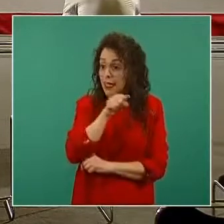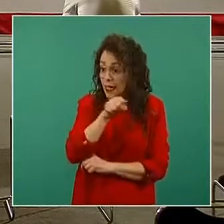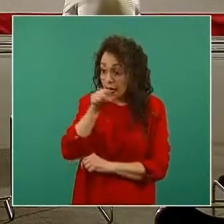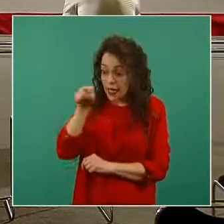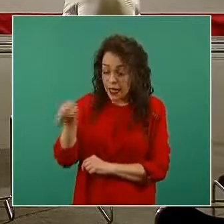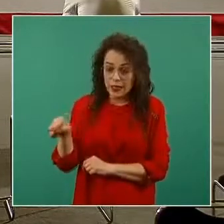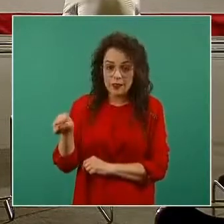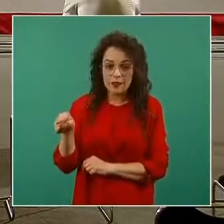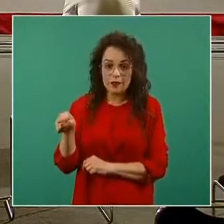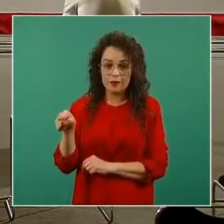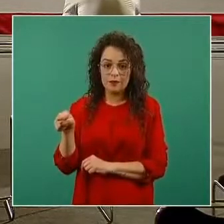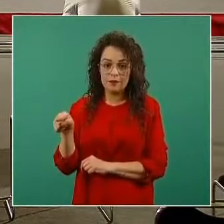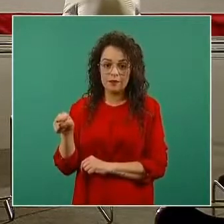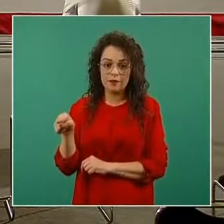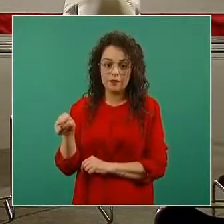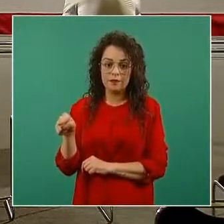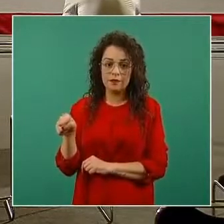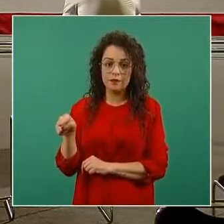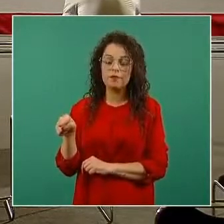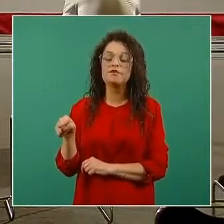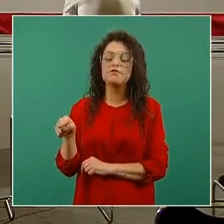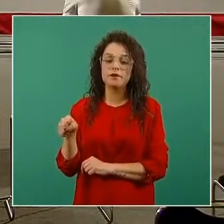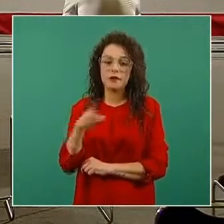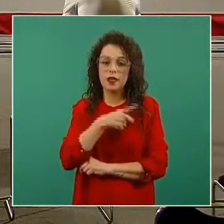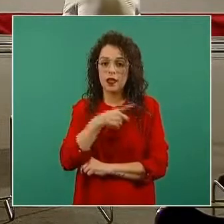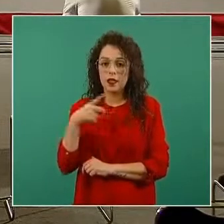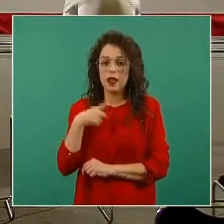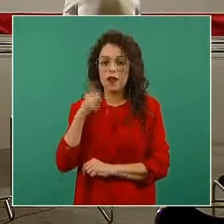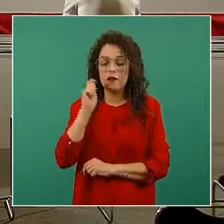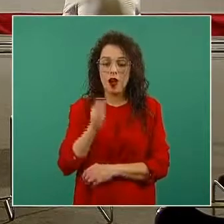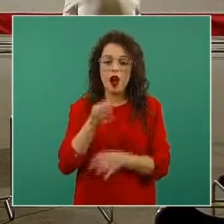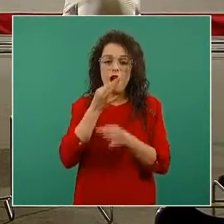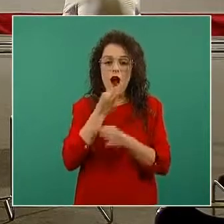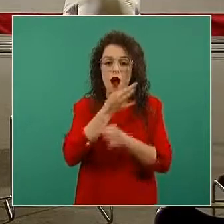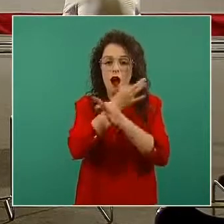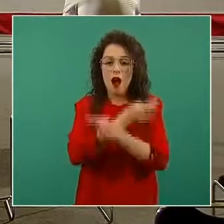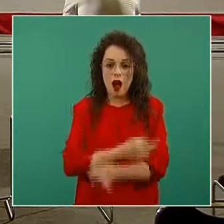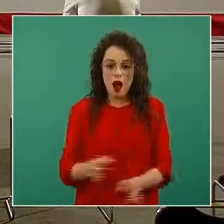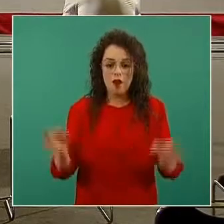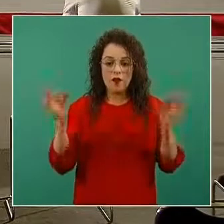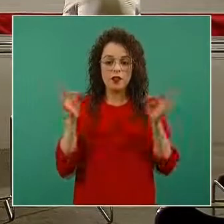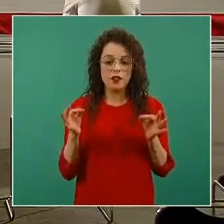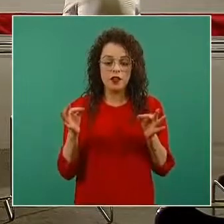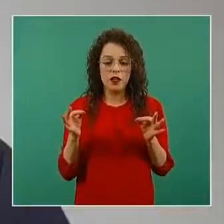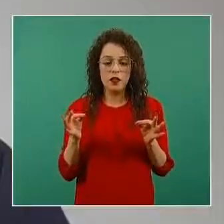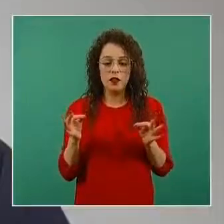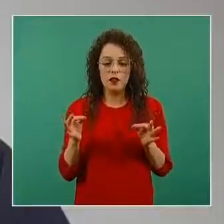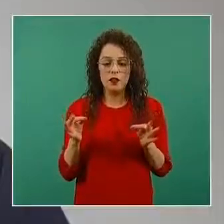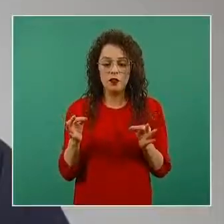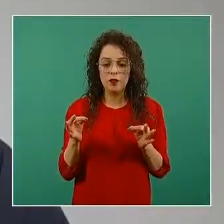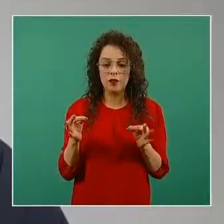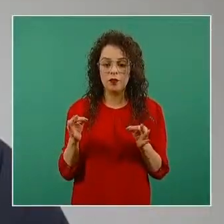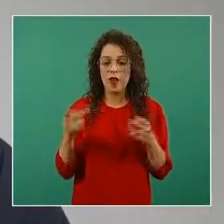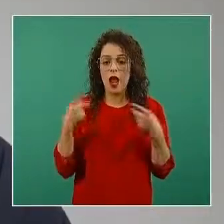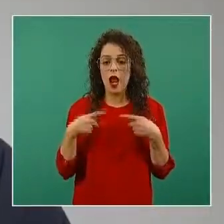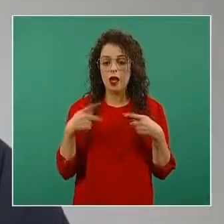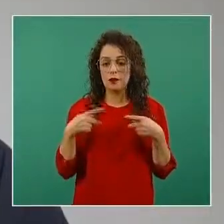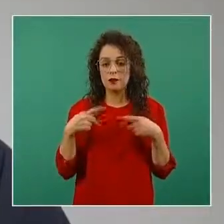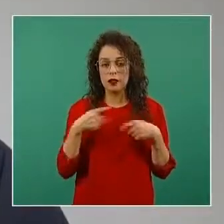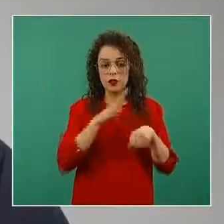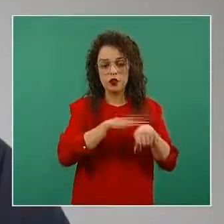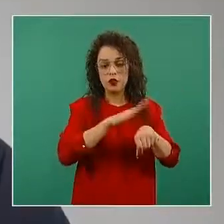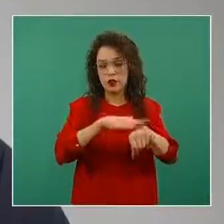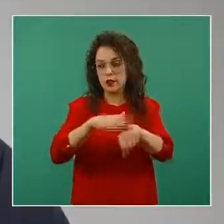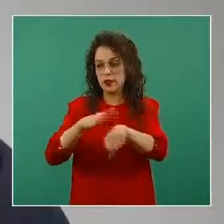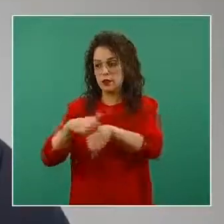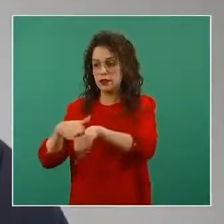momento van a estar comunicando, avisando con el tiempo necesario y suficiente a la población de